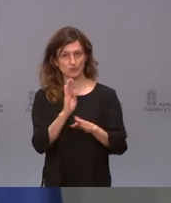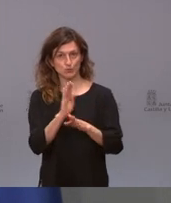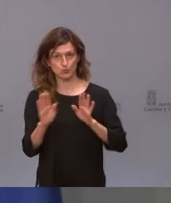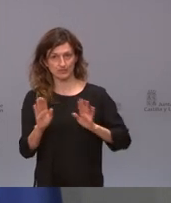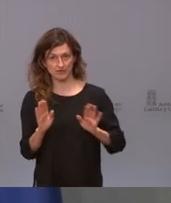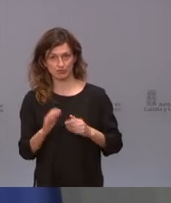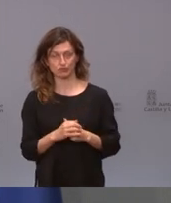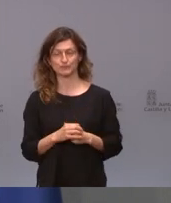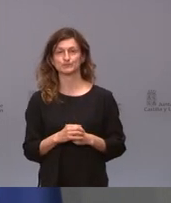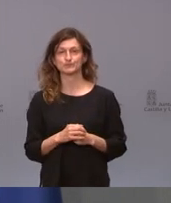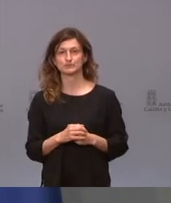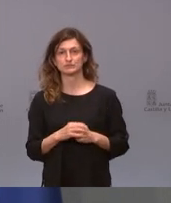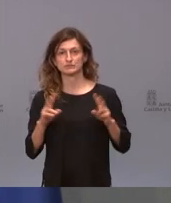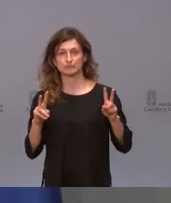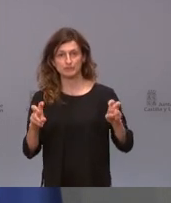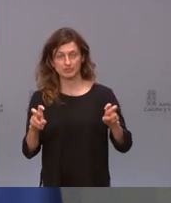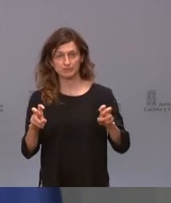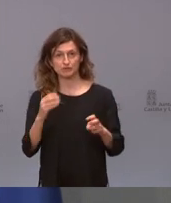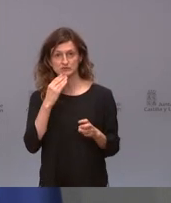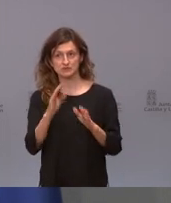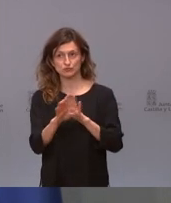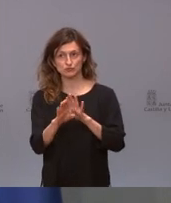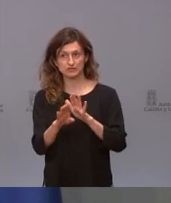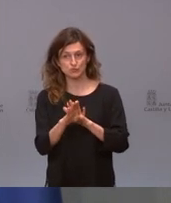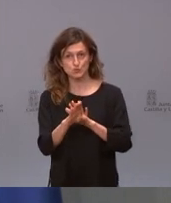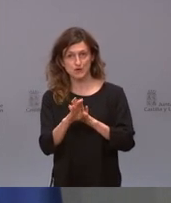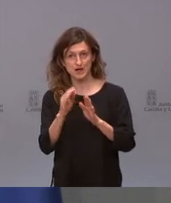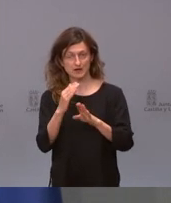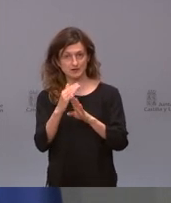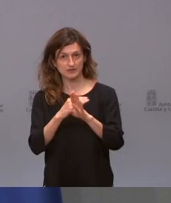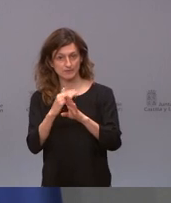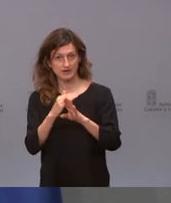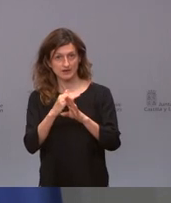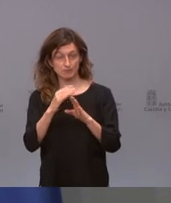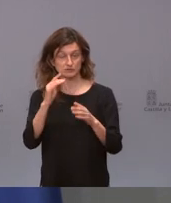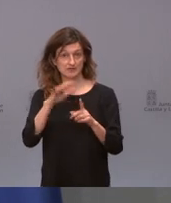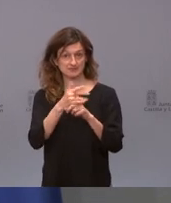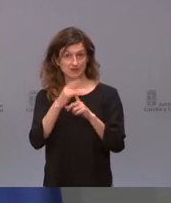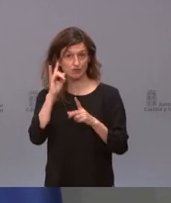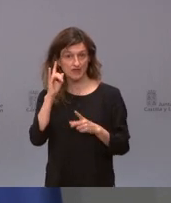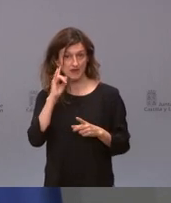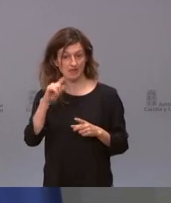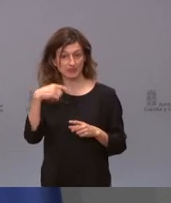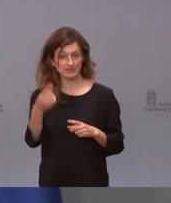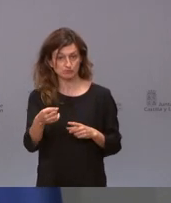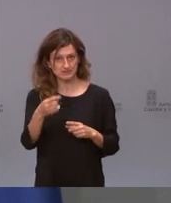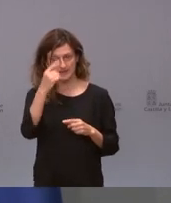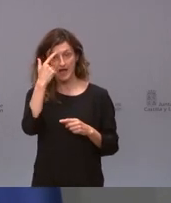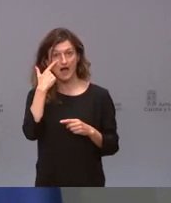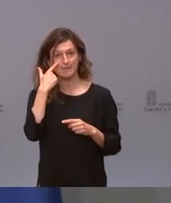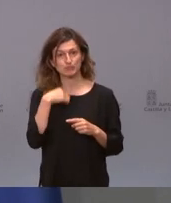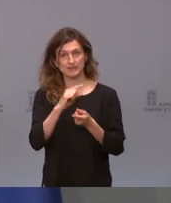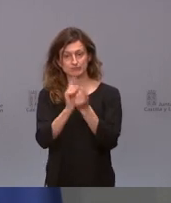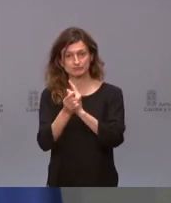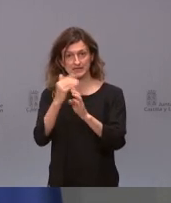y en principio si siguen a este a este ritmo pues después del estado de alarma se valorará si pueden pasar